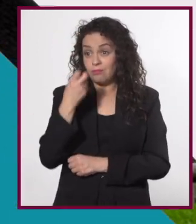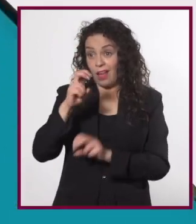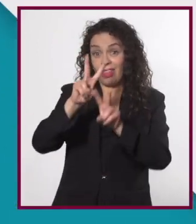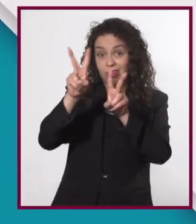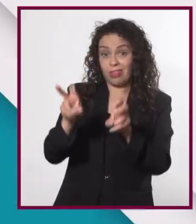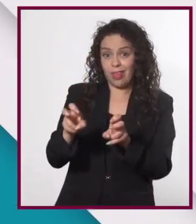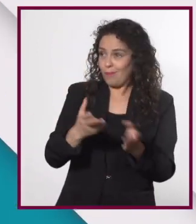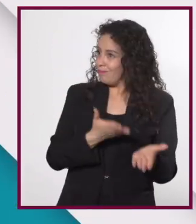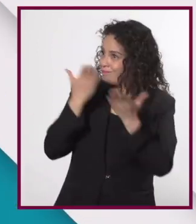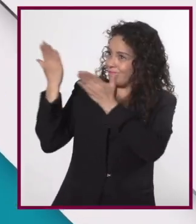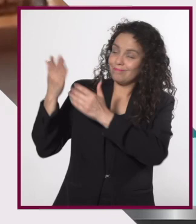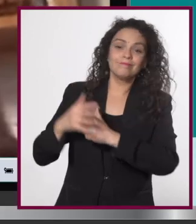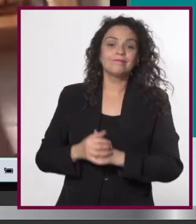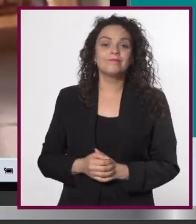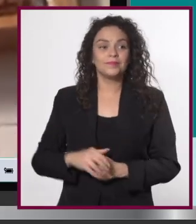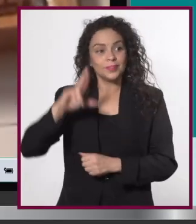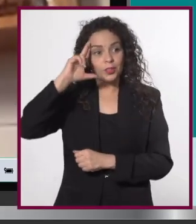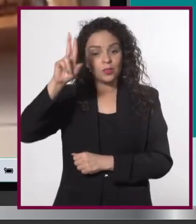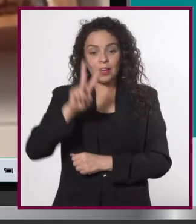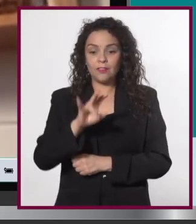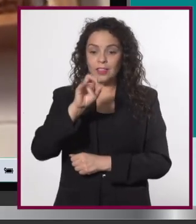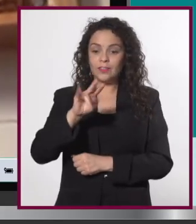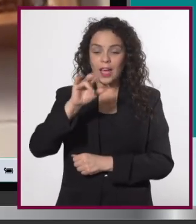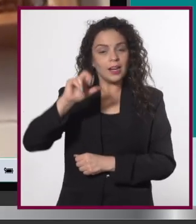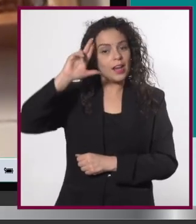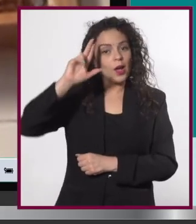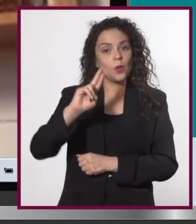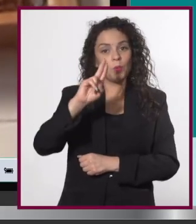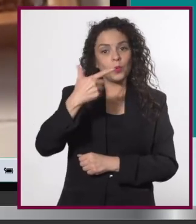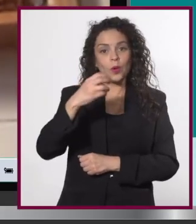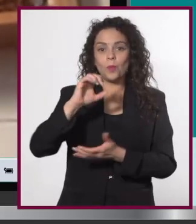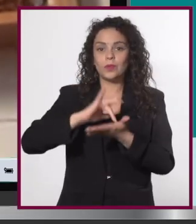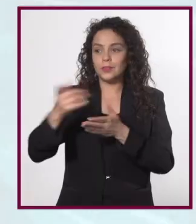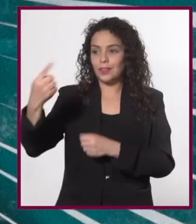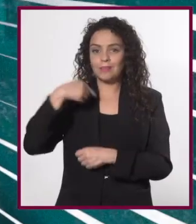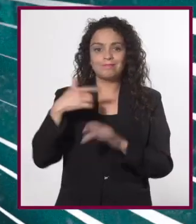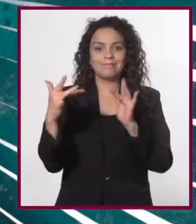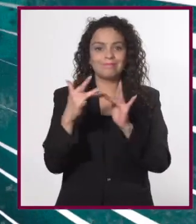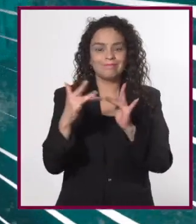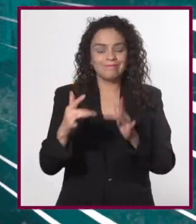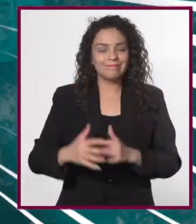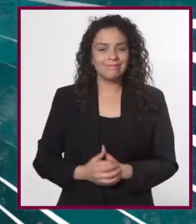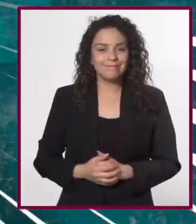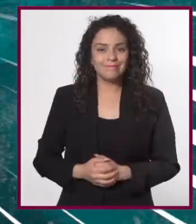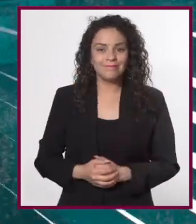entrevista. Hola Viviana, hola Hugo, gracias por contactarme.